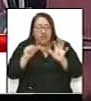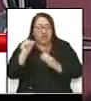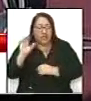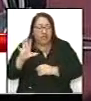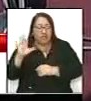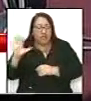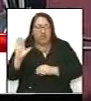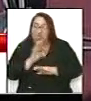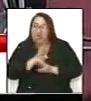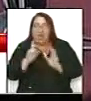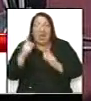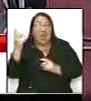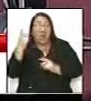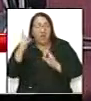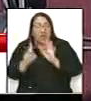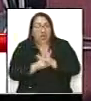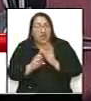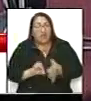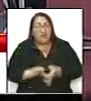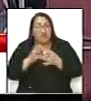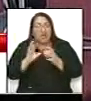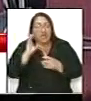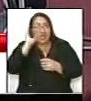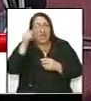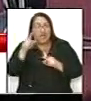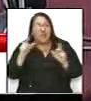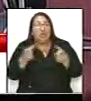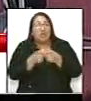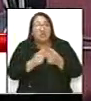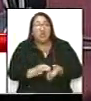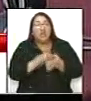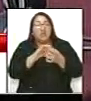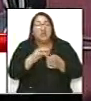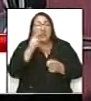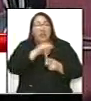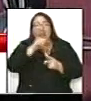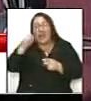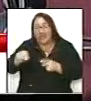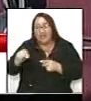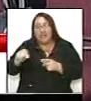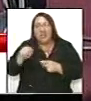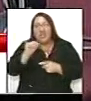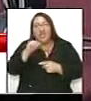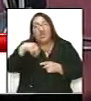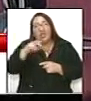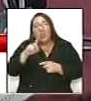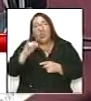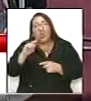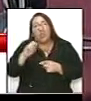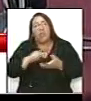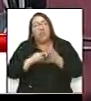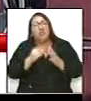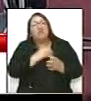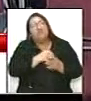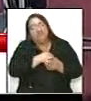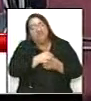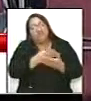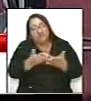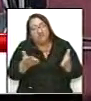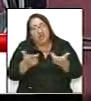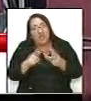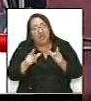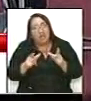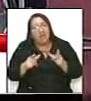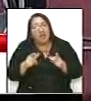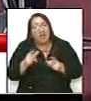26655, que es la única ley especial que ha creado esa comisión especial para este tipo de indulto, presidente. Entonces, por eso la observación